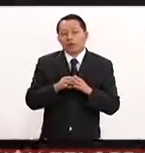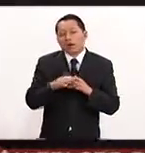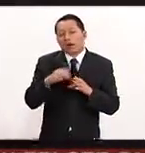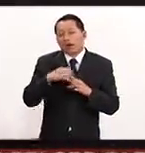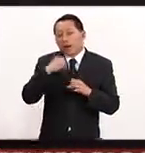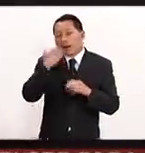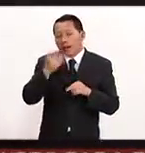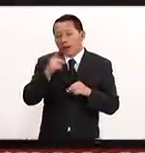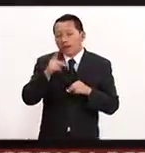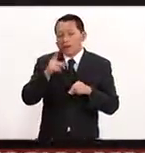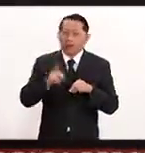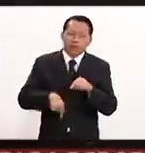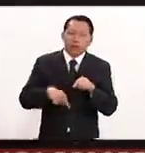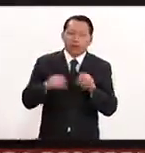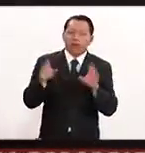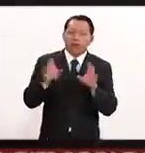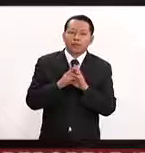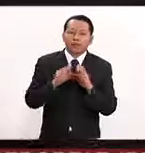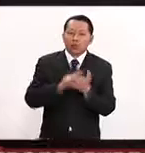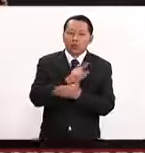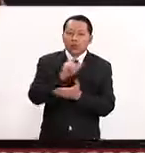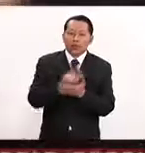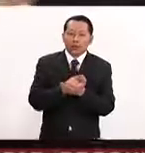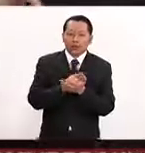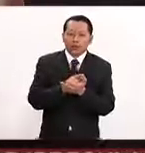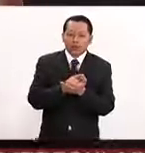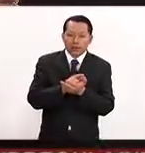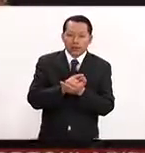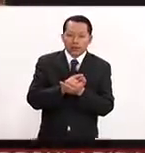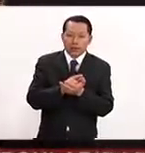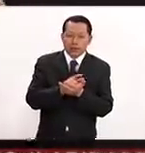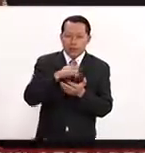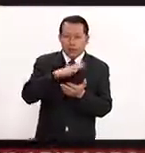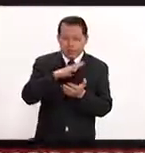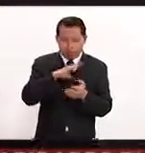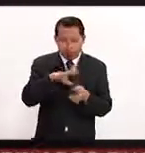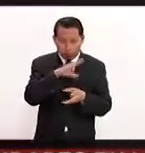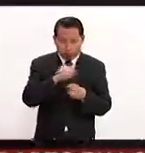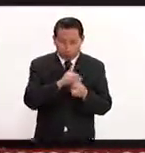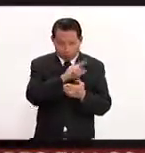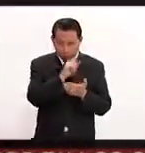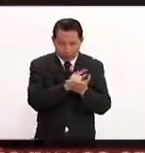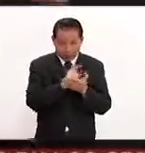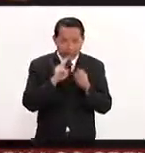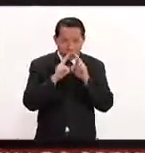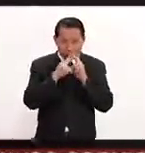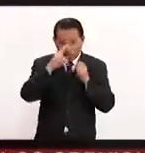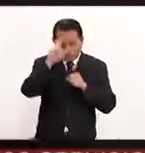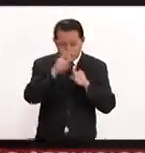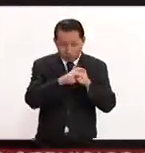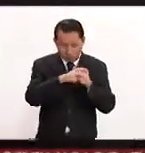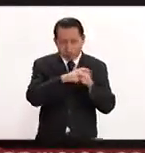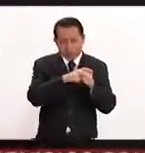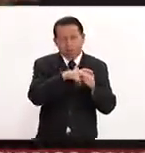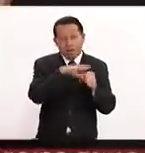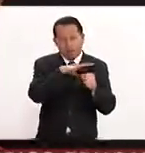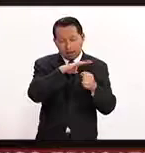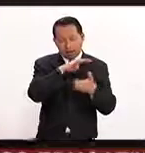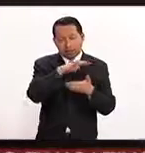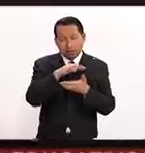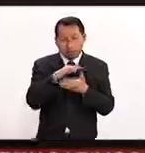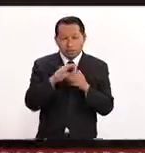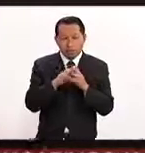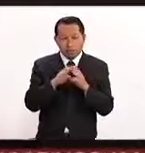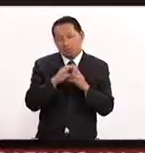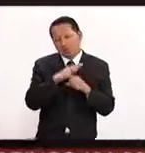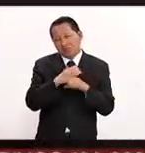revocatorio, que sería una ley que, digamos, que agarraría toda la legislación de la Unión Europea que pertiene a cosas